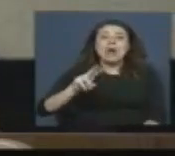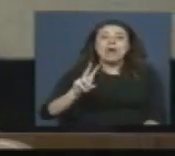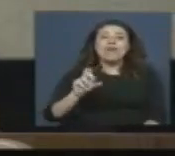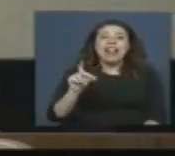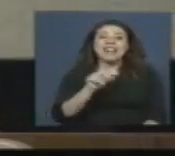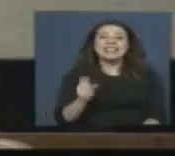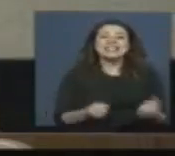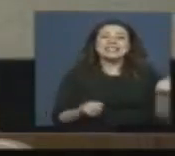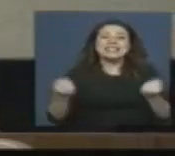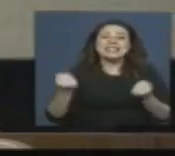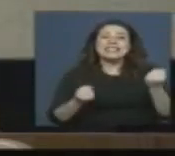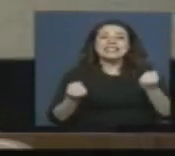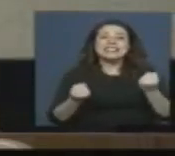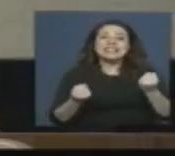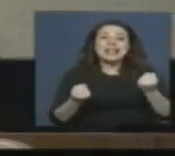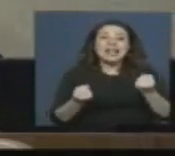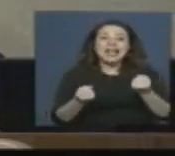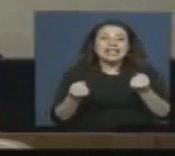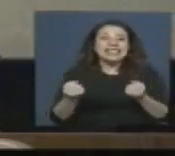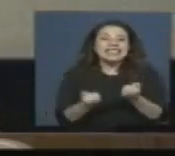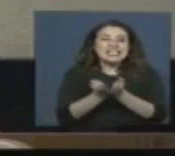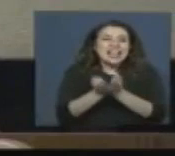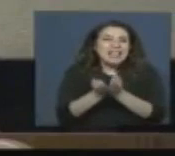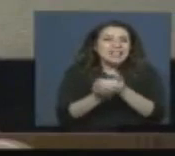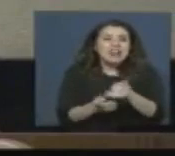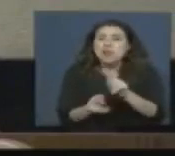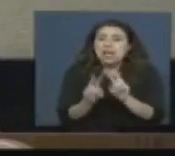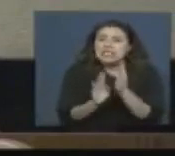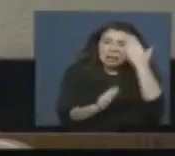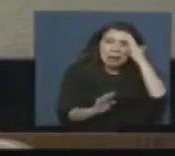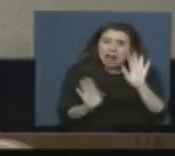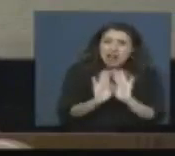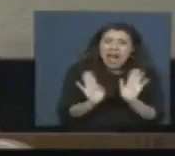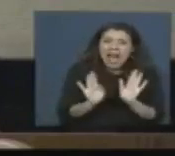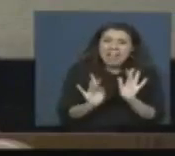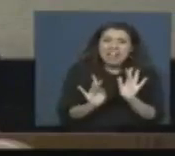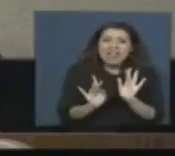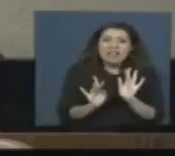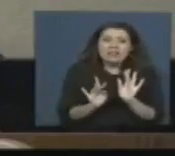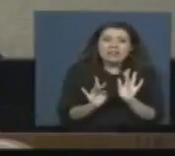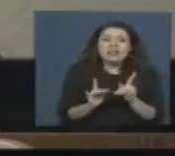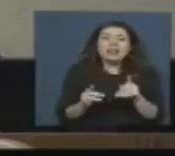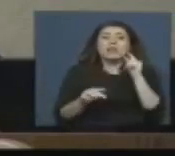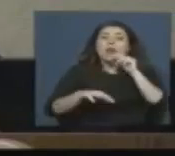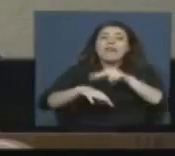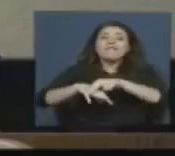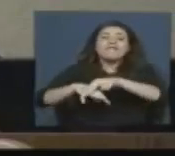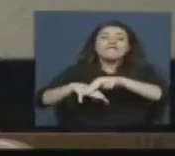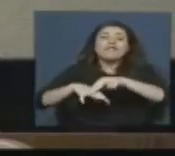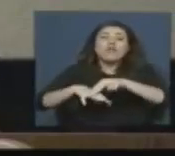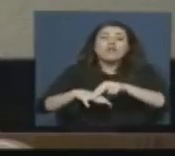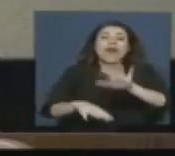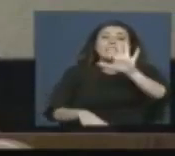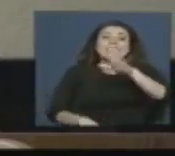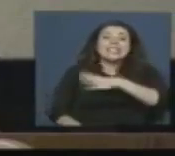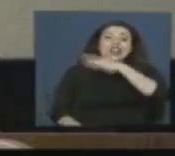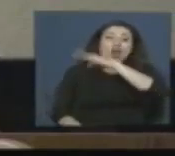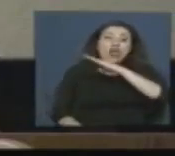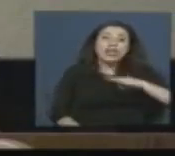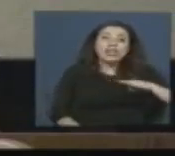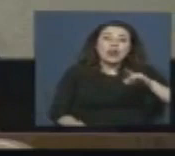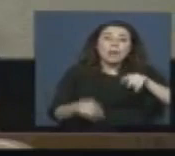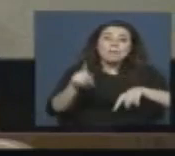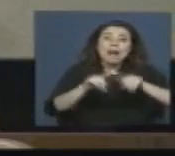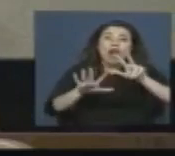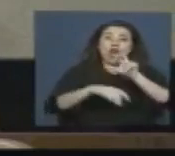un transportista de Barral, que no estaba haciendo nada malo y dejó a su viuda con 5 niñitas, la mayor